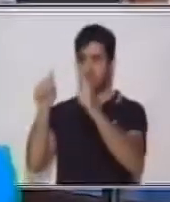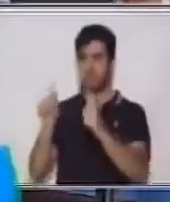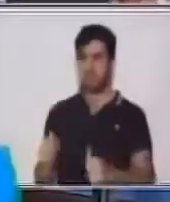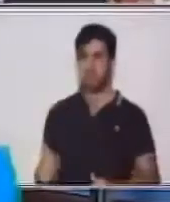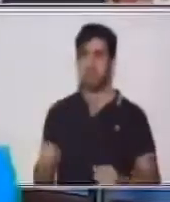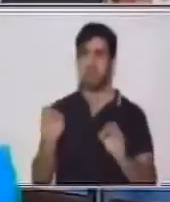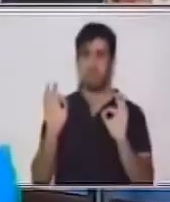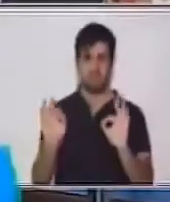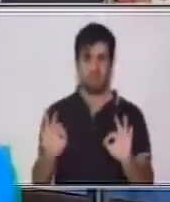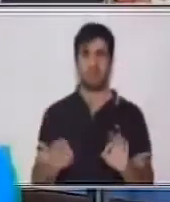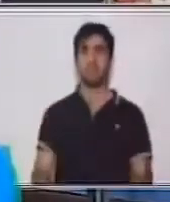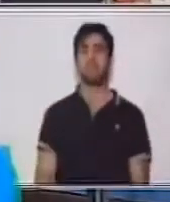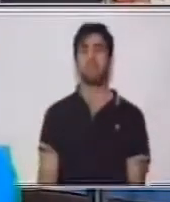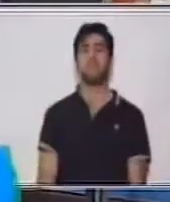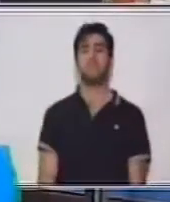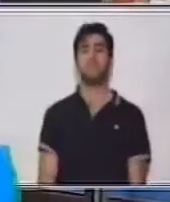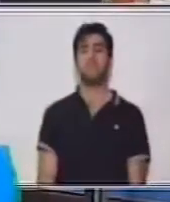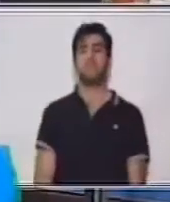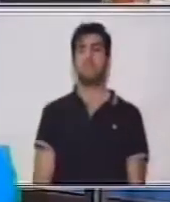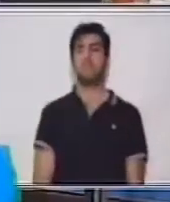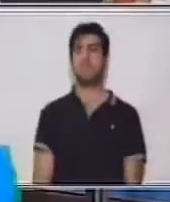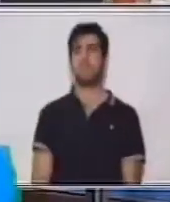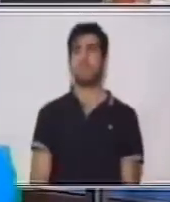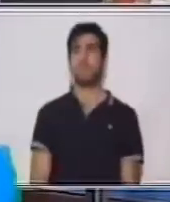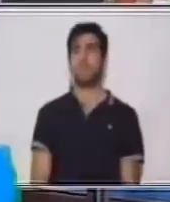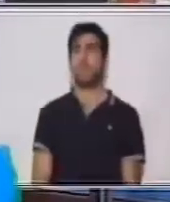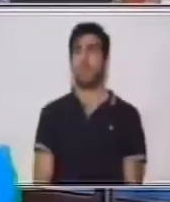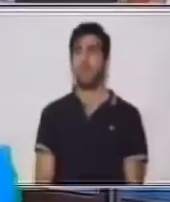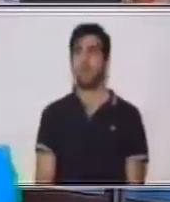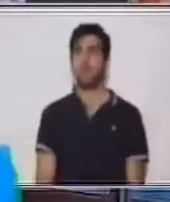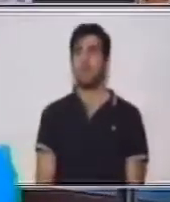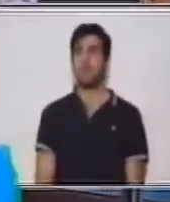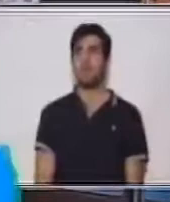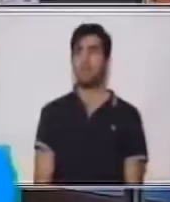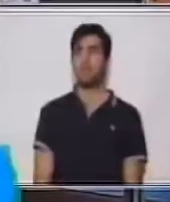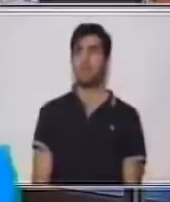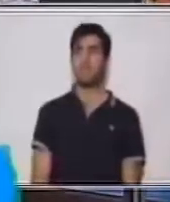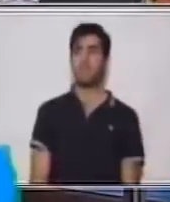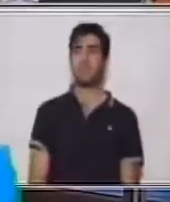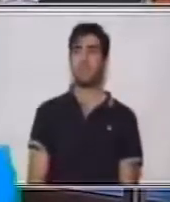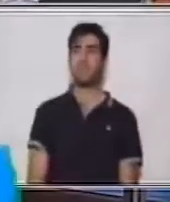flaco. La vamos a colocar acá y tenemos otra.